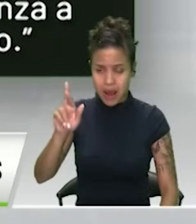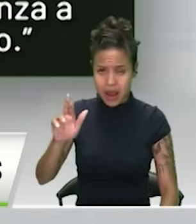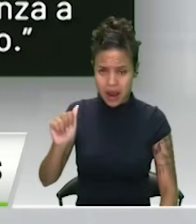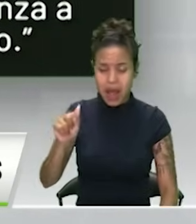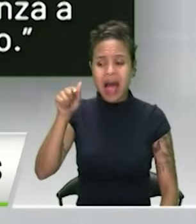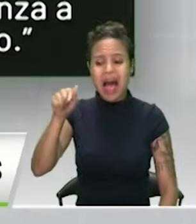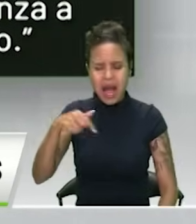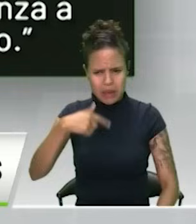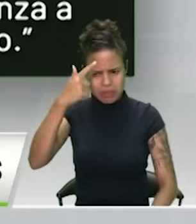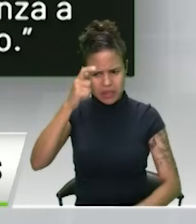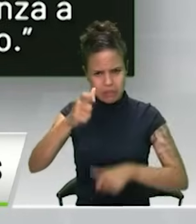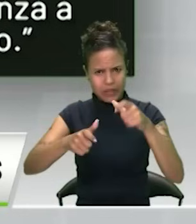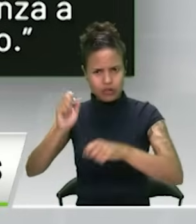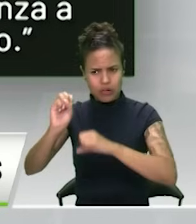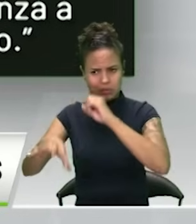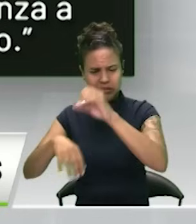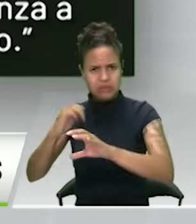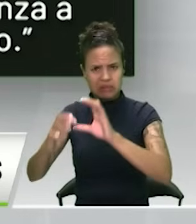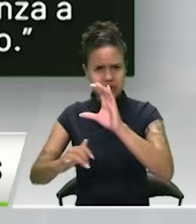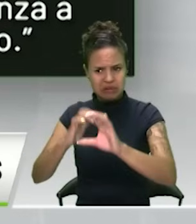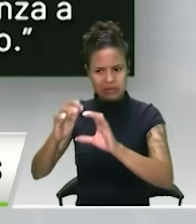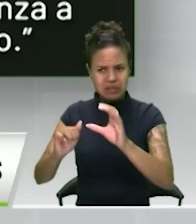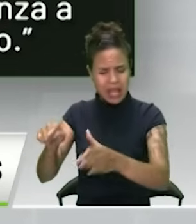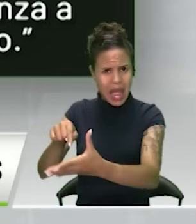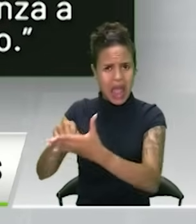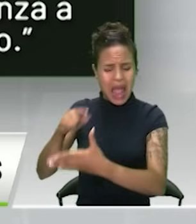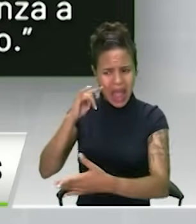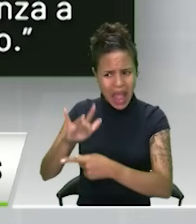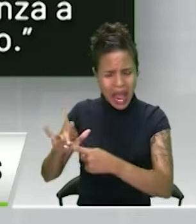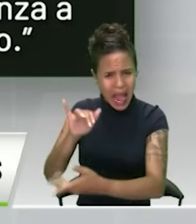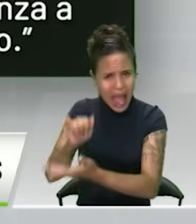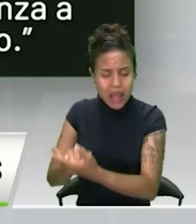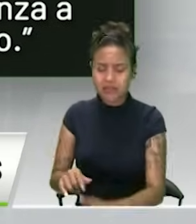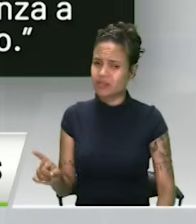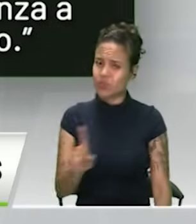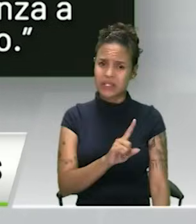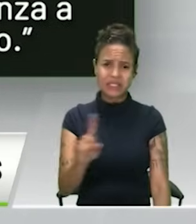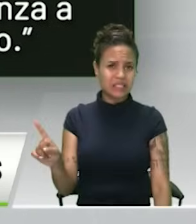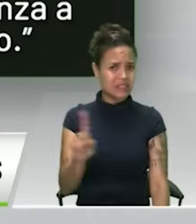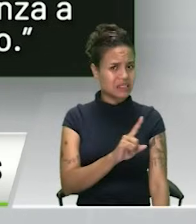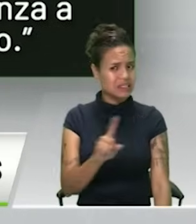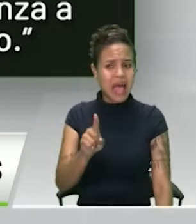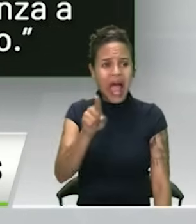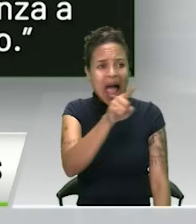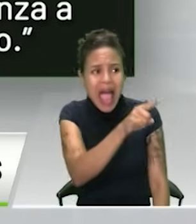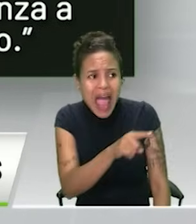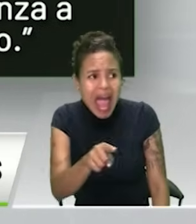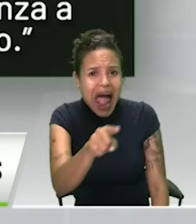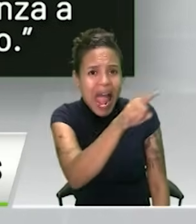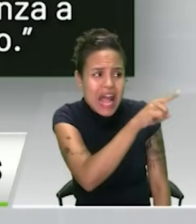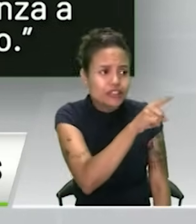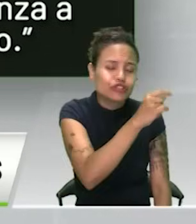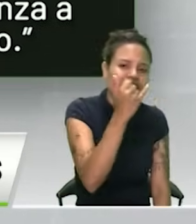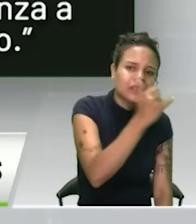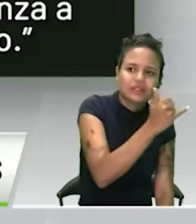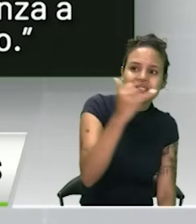no hicieron parte de dicha acción y que, por el contrario, fueron ellos quienes llamaron a la policía al